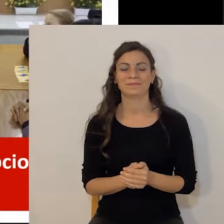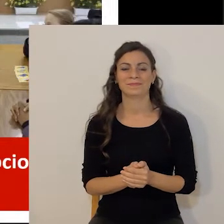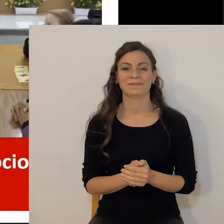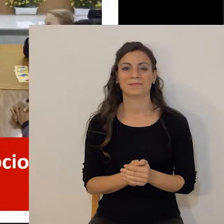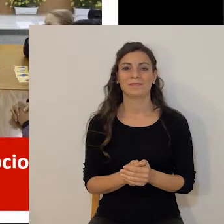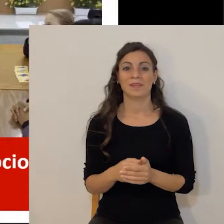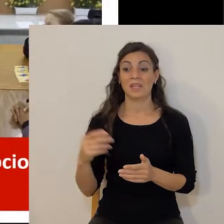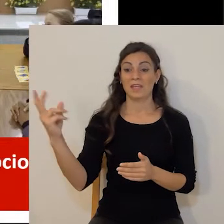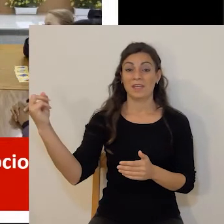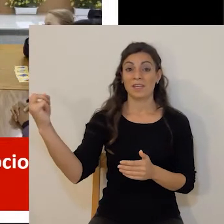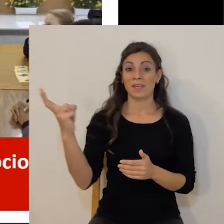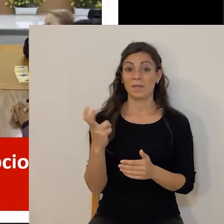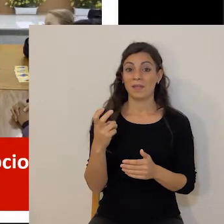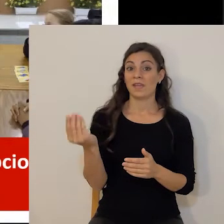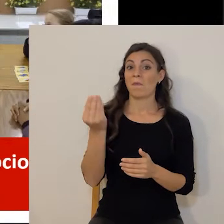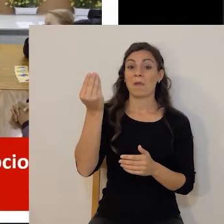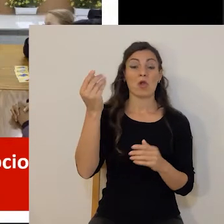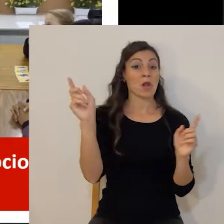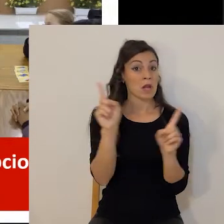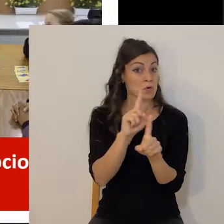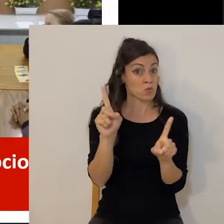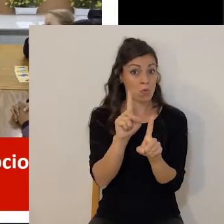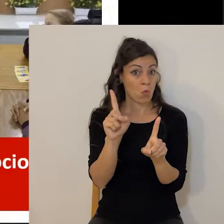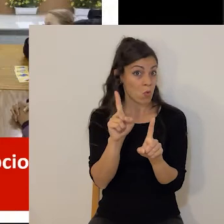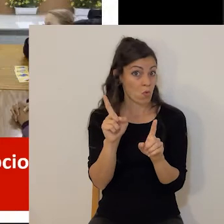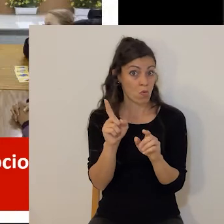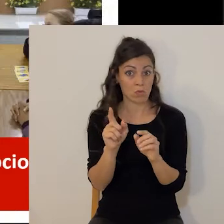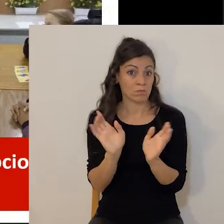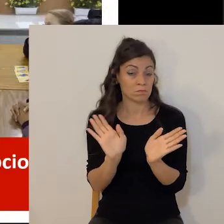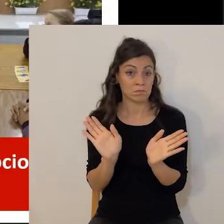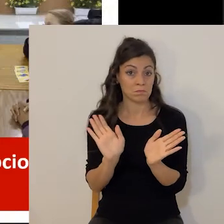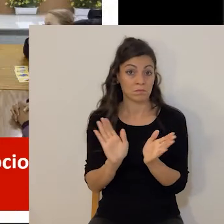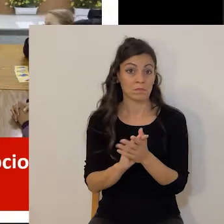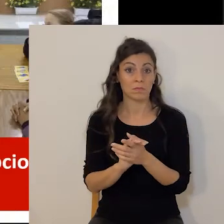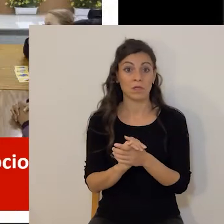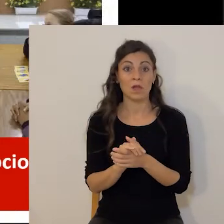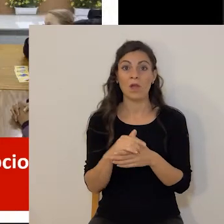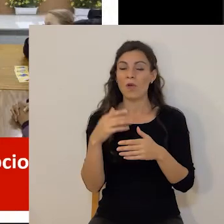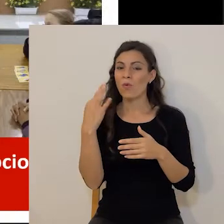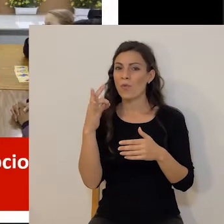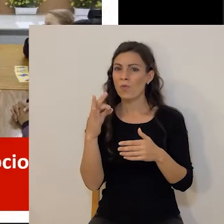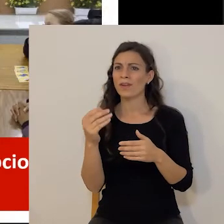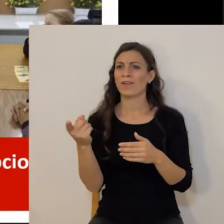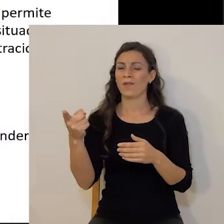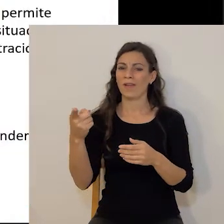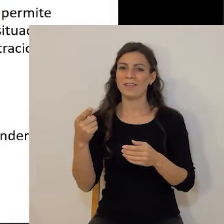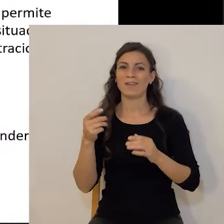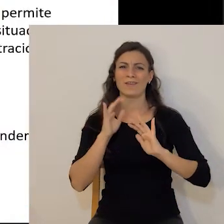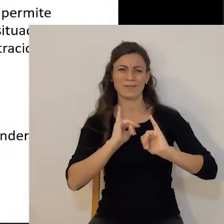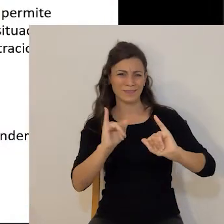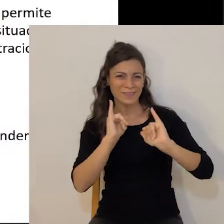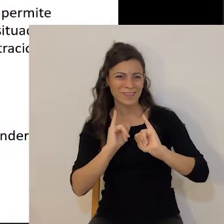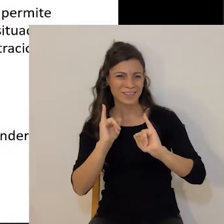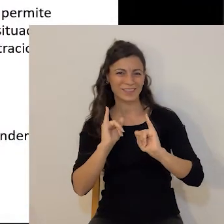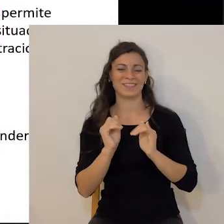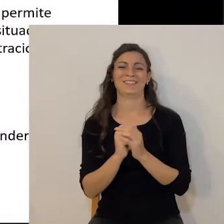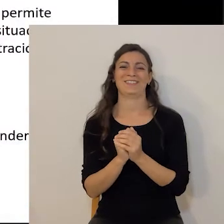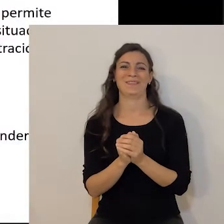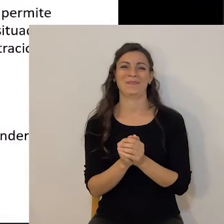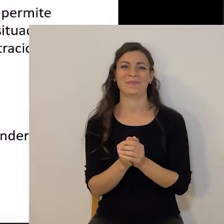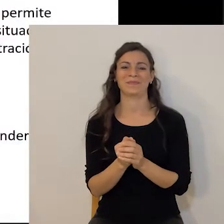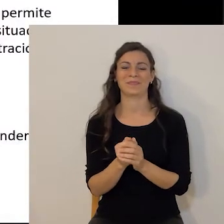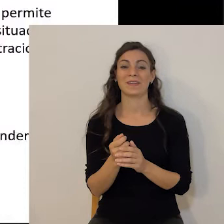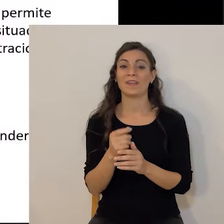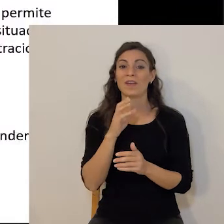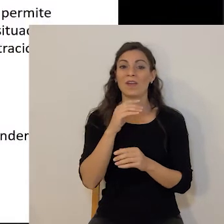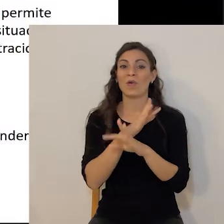que no venían realmente a mejorar en sus carencias, sino a aportar, a divertirse. Entonces, ¿por